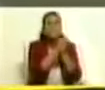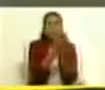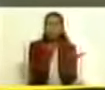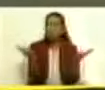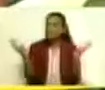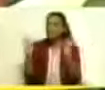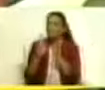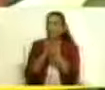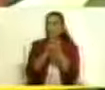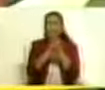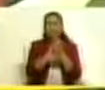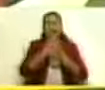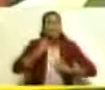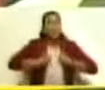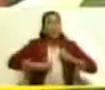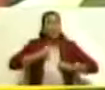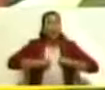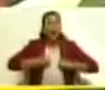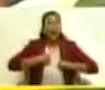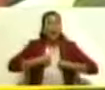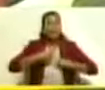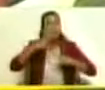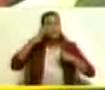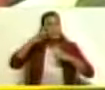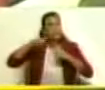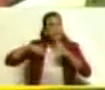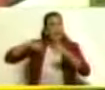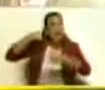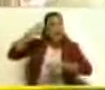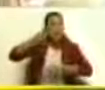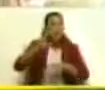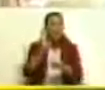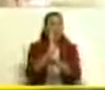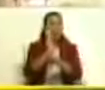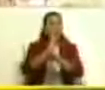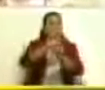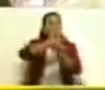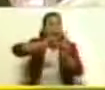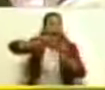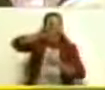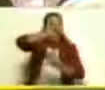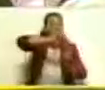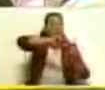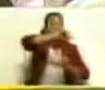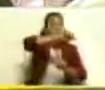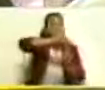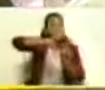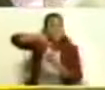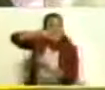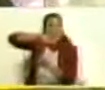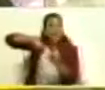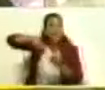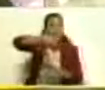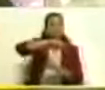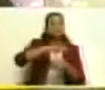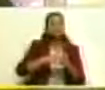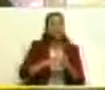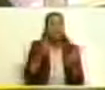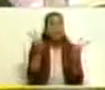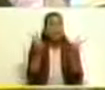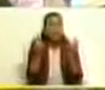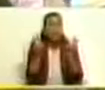maravillosos, preocupados históricamente desde hace muchísimos años por el